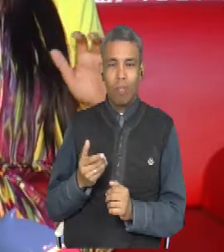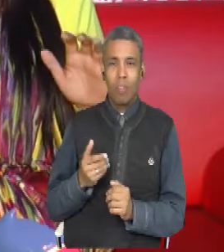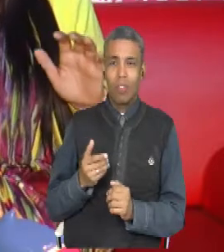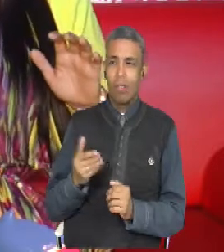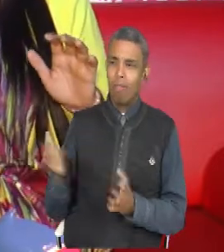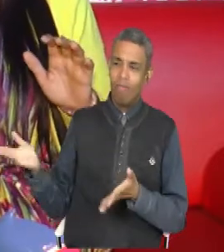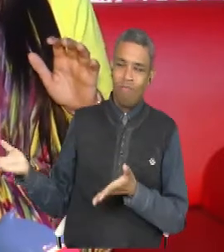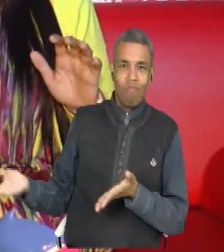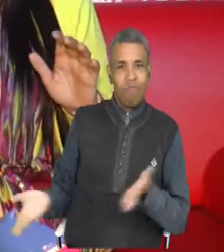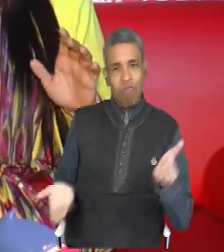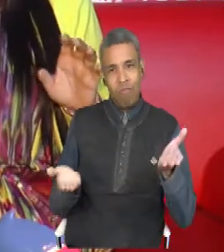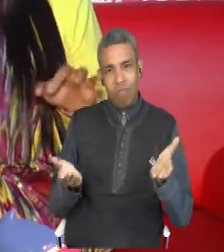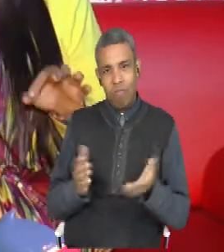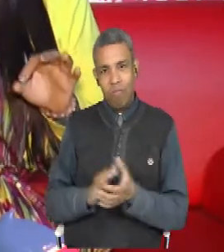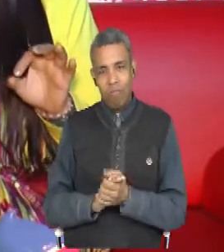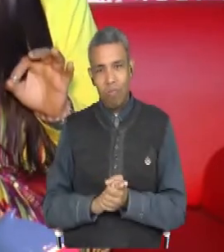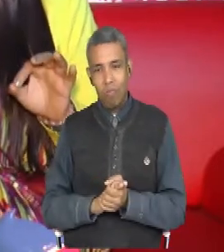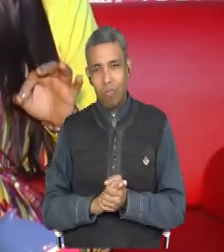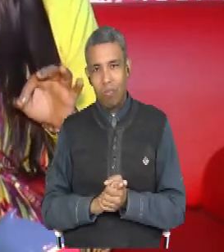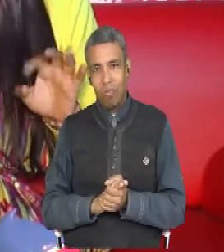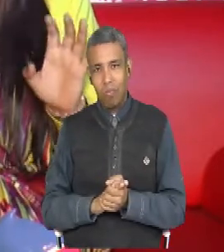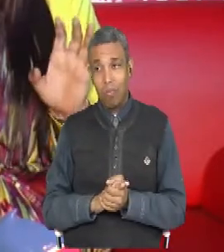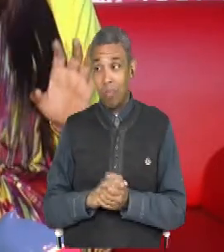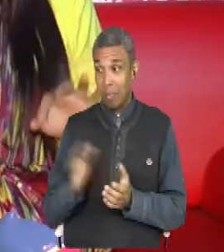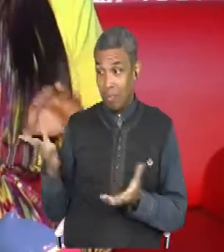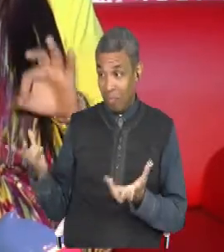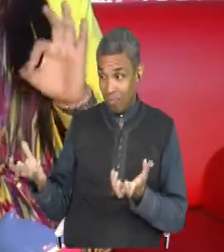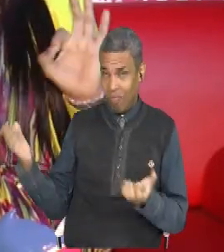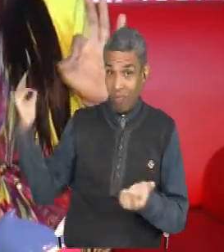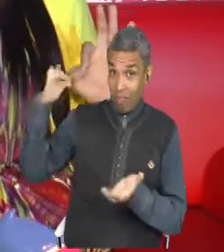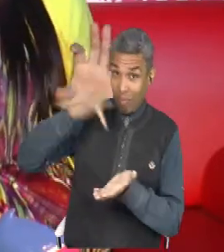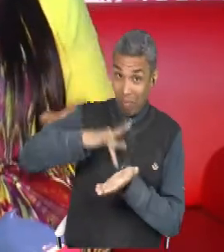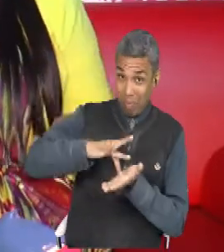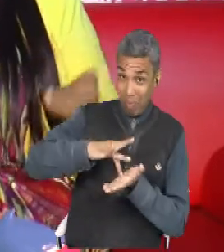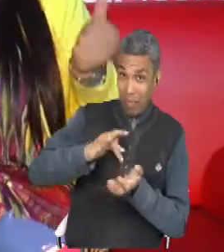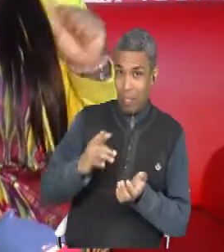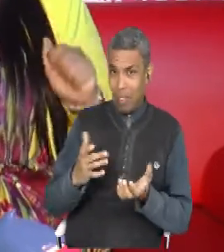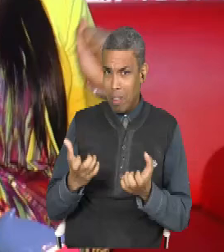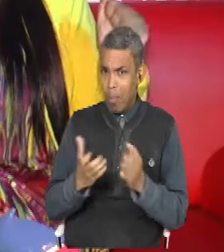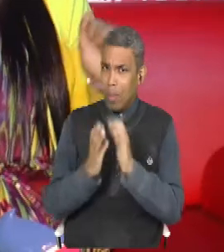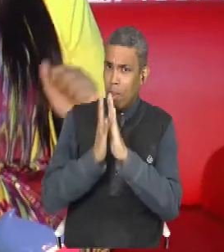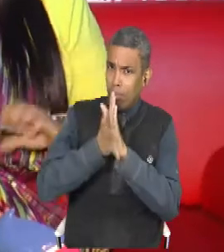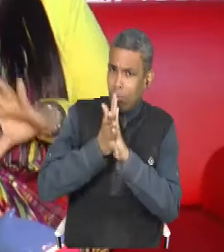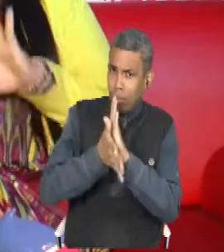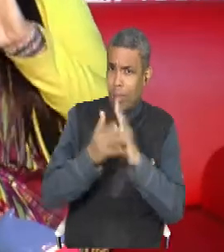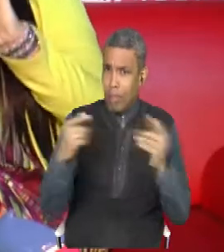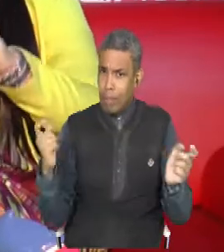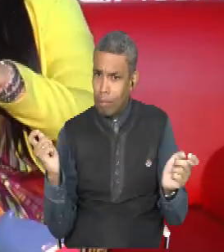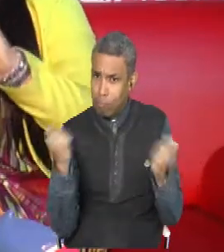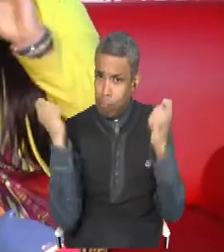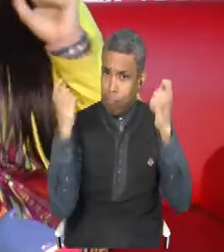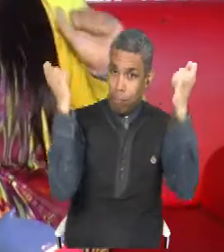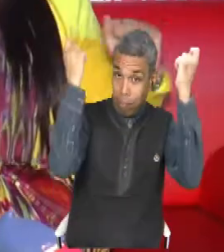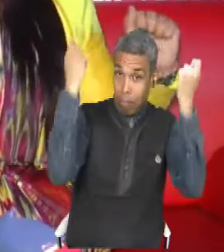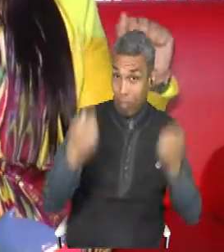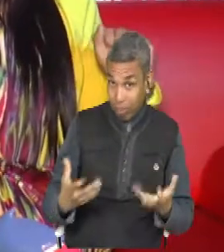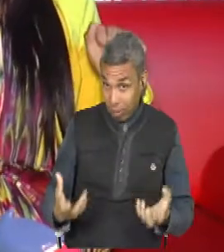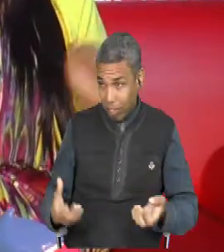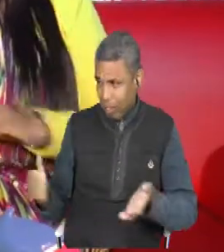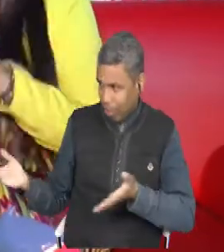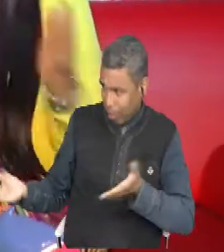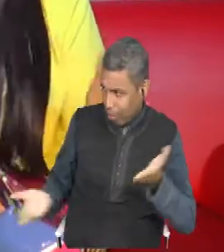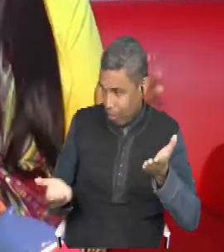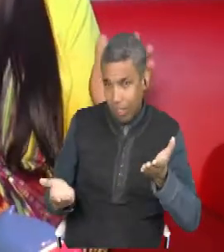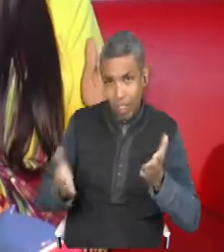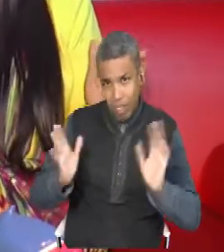su casa. Contarle también que cada vez que usted quiera venir a decirle a la gente, mire, paute con nosotros, nosotros podemos hacerle